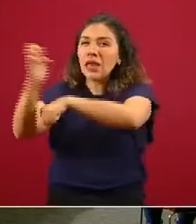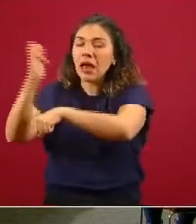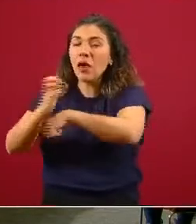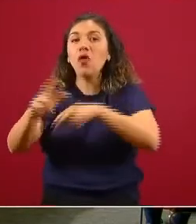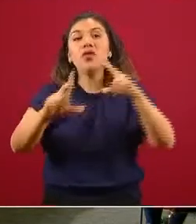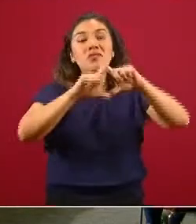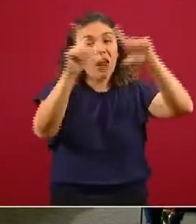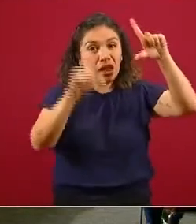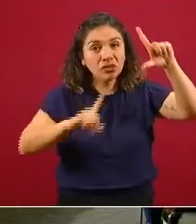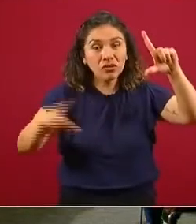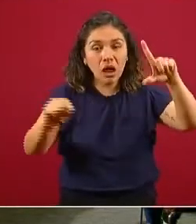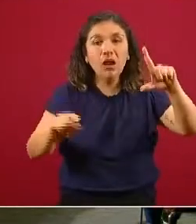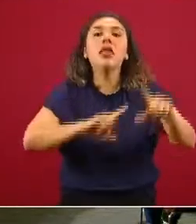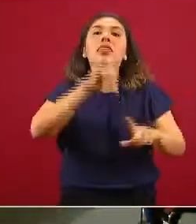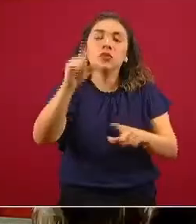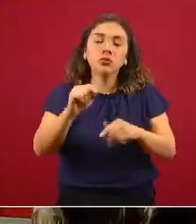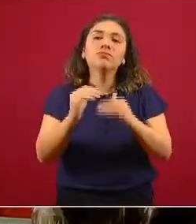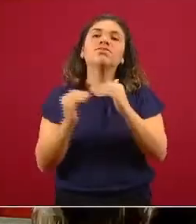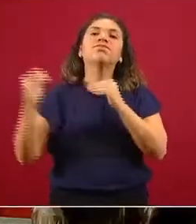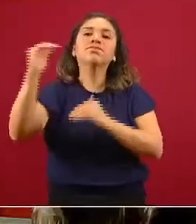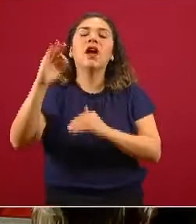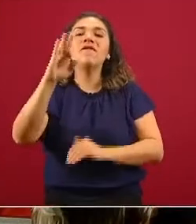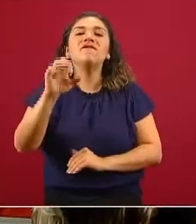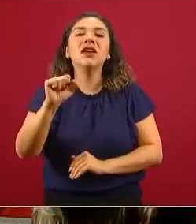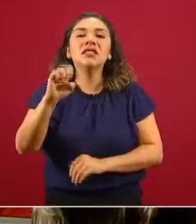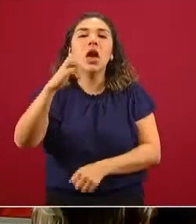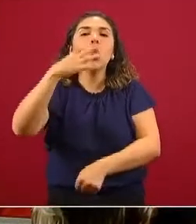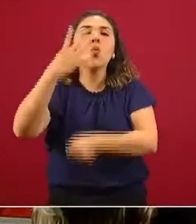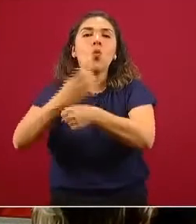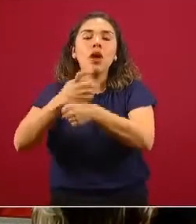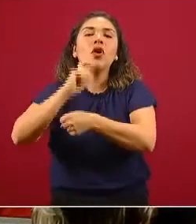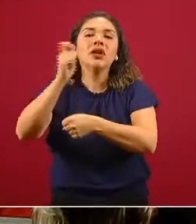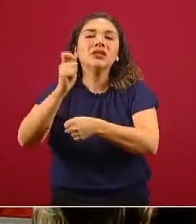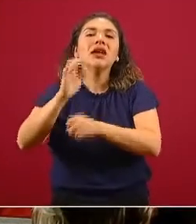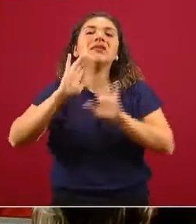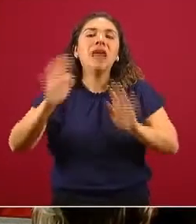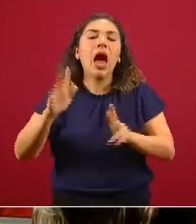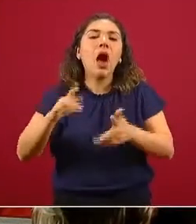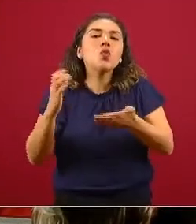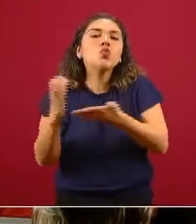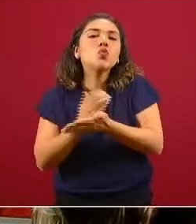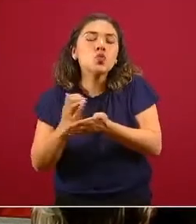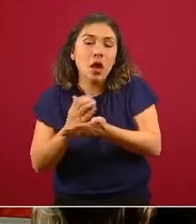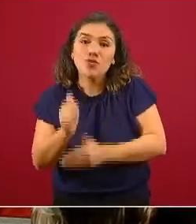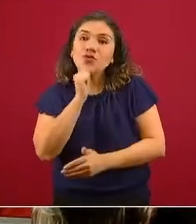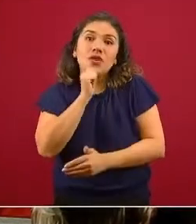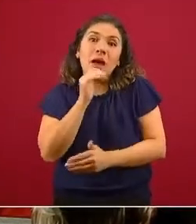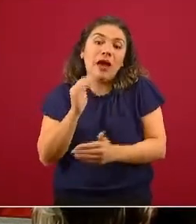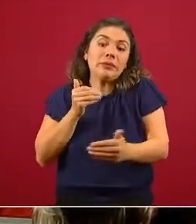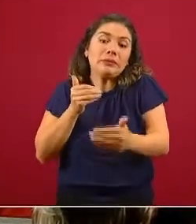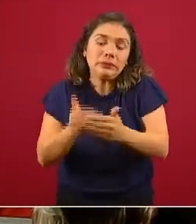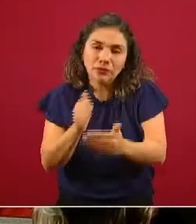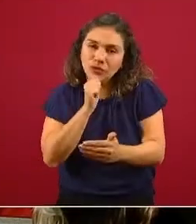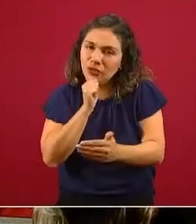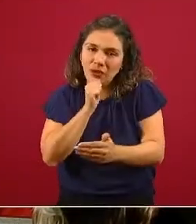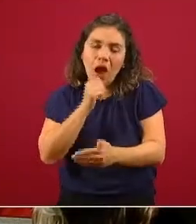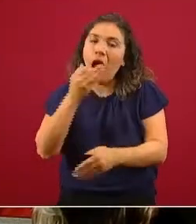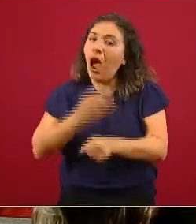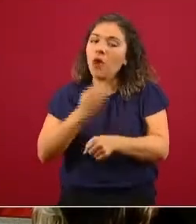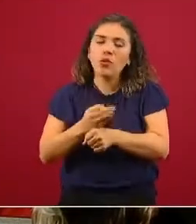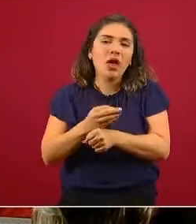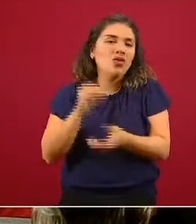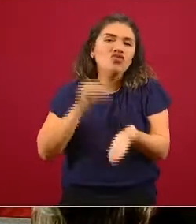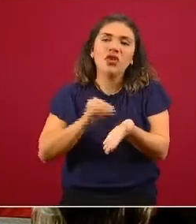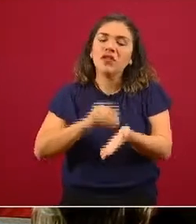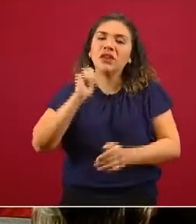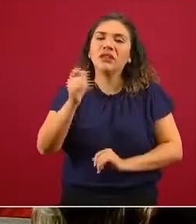nacional, y pasaremos a una fase 4 de recuperación. Todavía no me adelanto, eso no ha llegado, hoy estamos